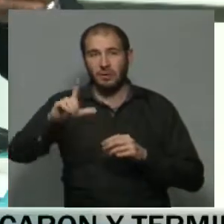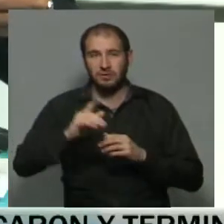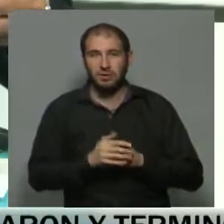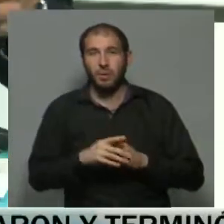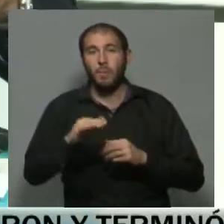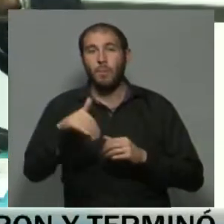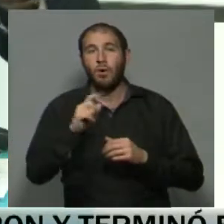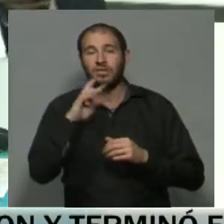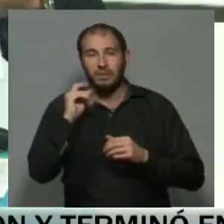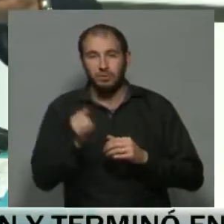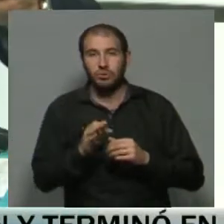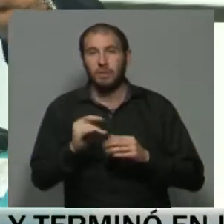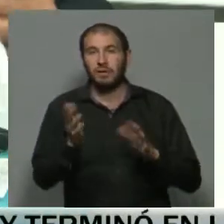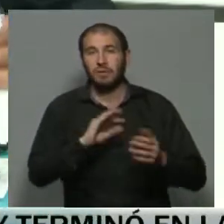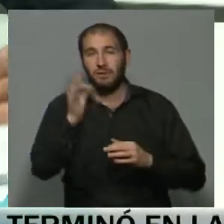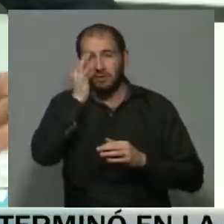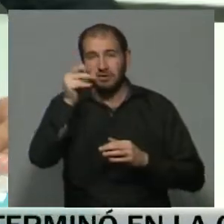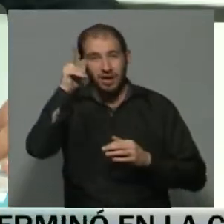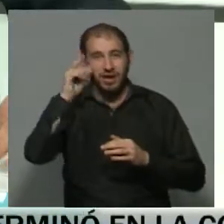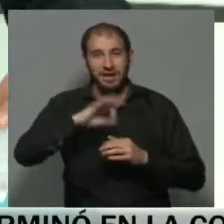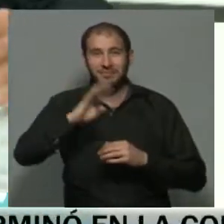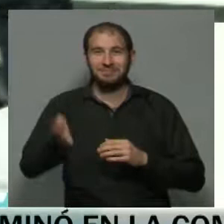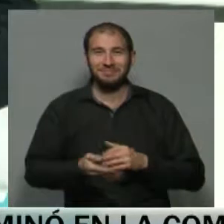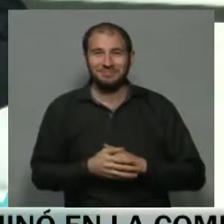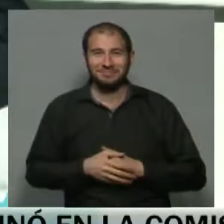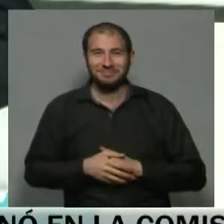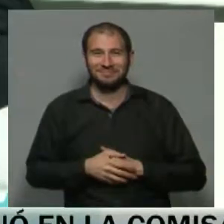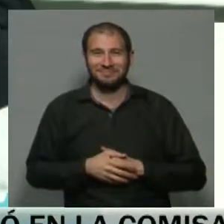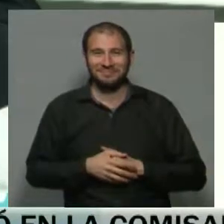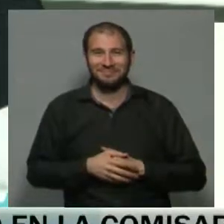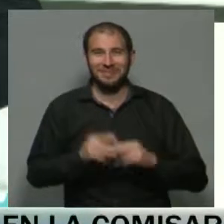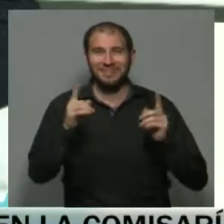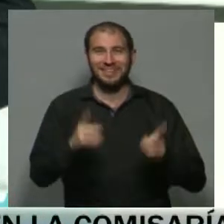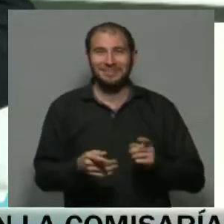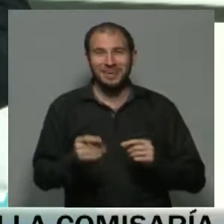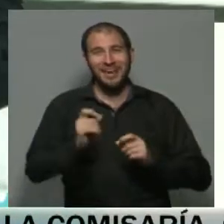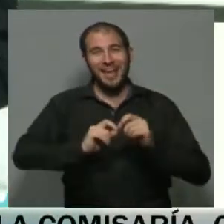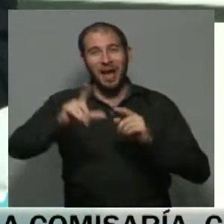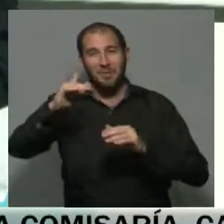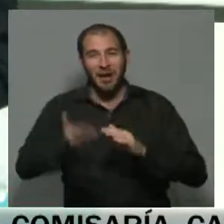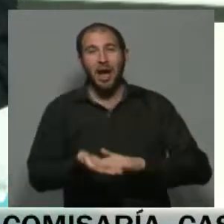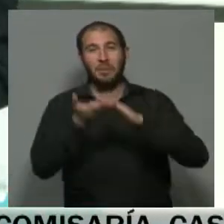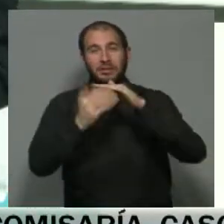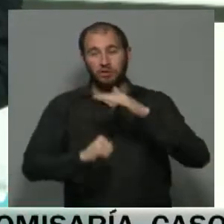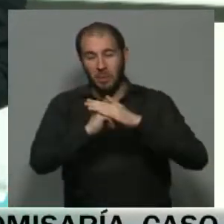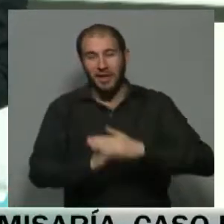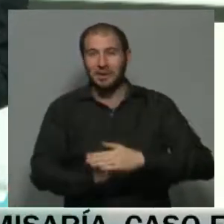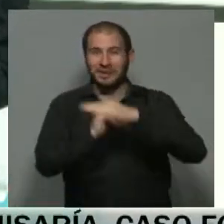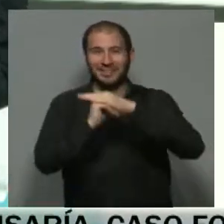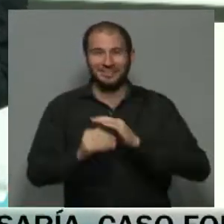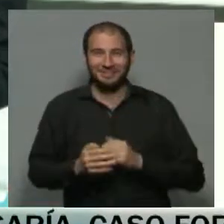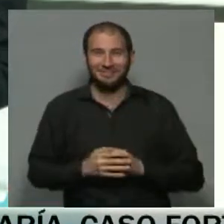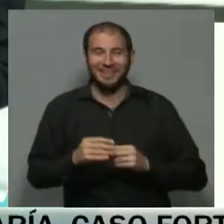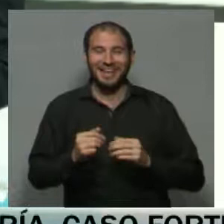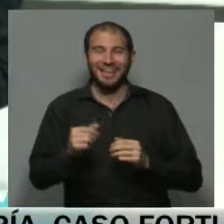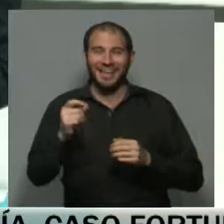en el monotributo del orden del 28% aproximadamente. Bien. También se mueven las escalas, hay que reconocer eso, que al moverse la